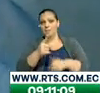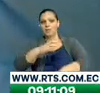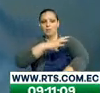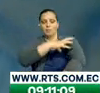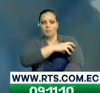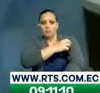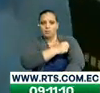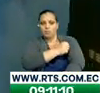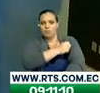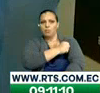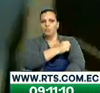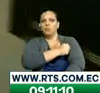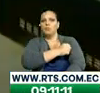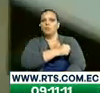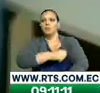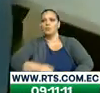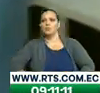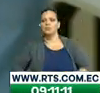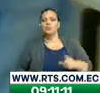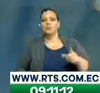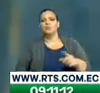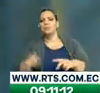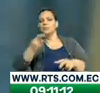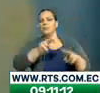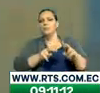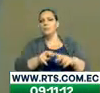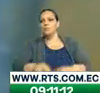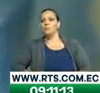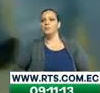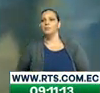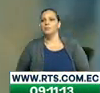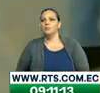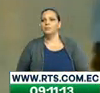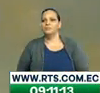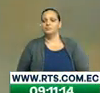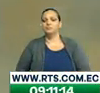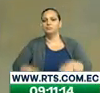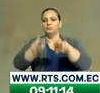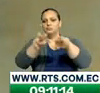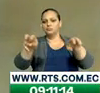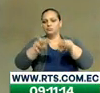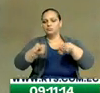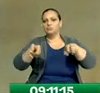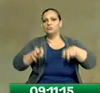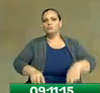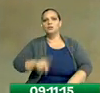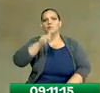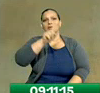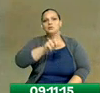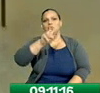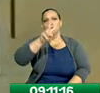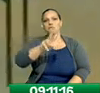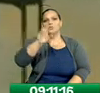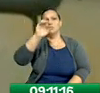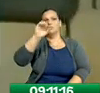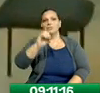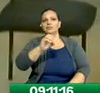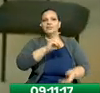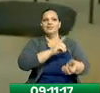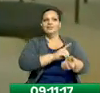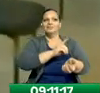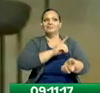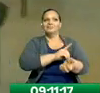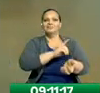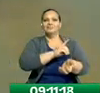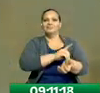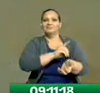bajo las respectivas medidas de bioseguridad, ¿no? Por supuesto, 120 doctores perfectamente equipados. Este espacio